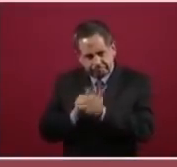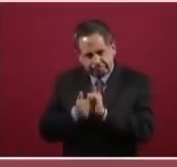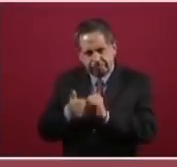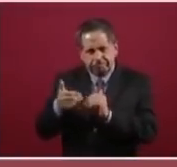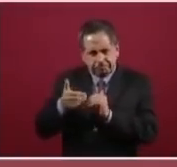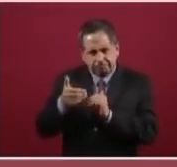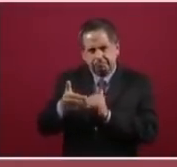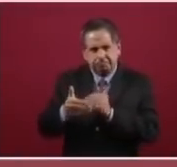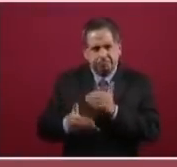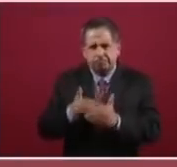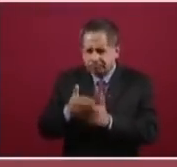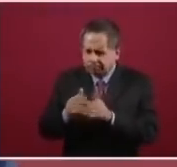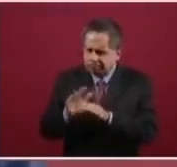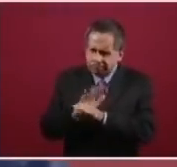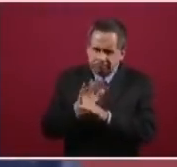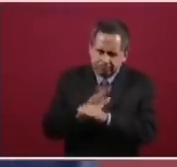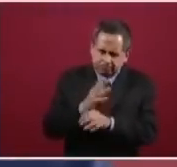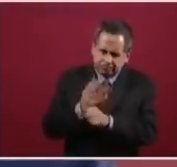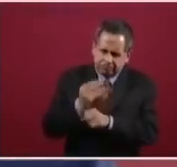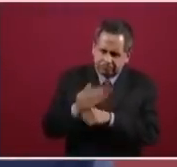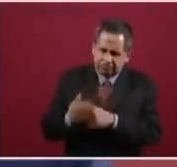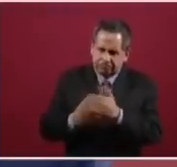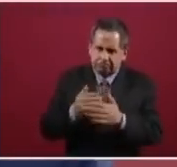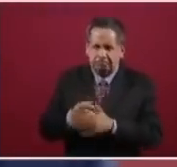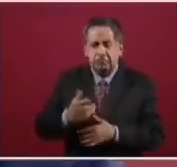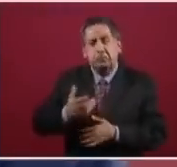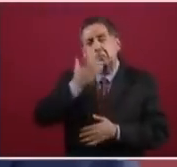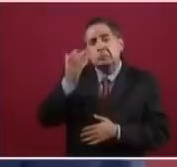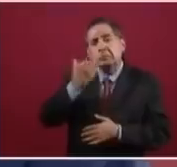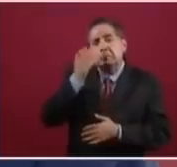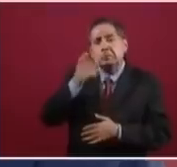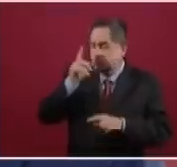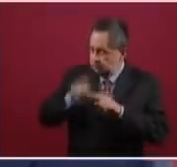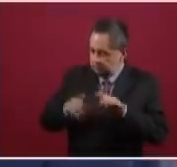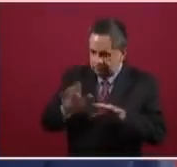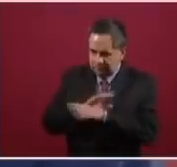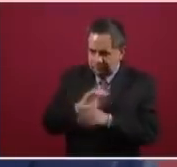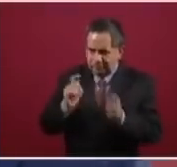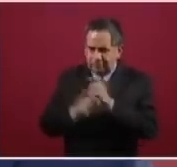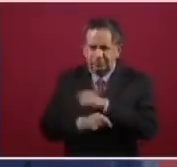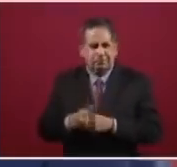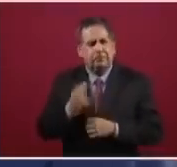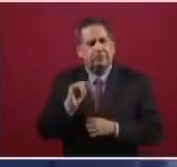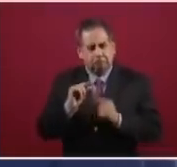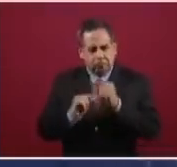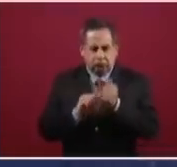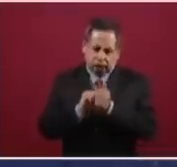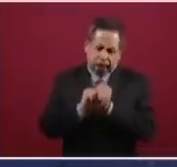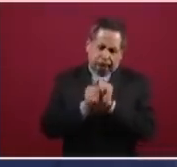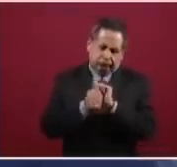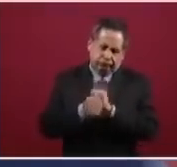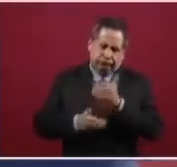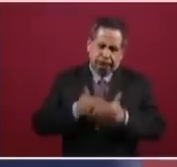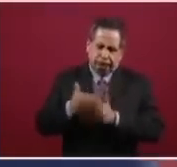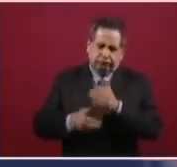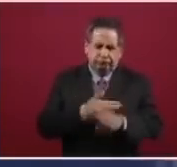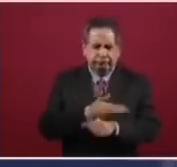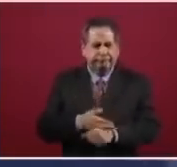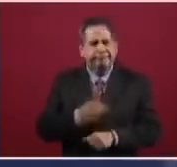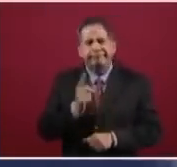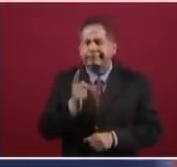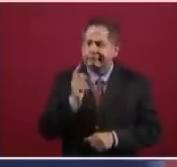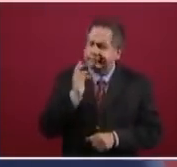vayan cambiando malos hábitos porque eso es un proceso lo importante es que